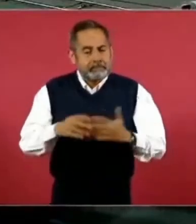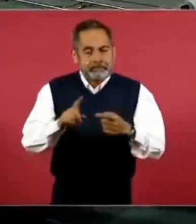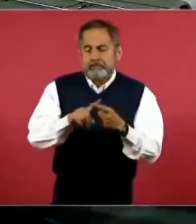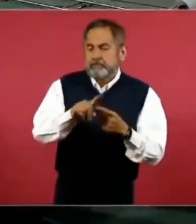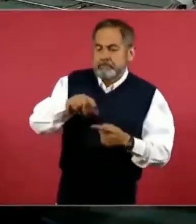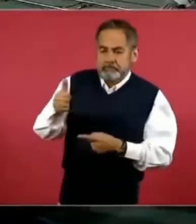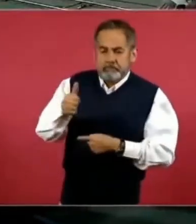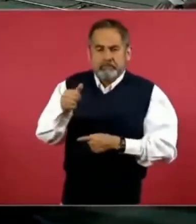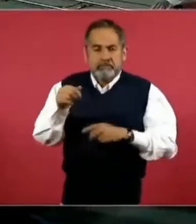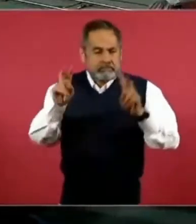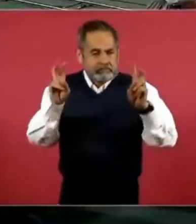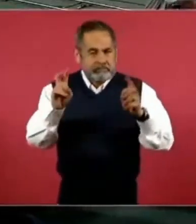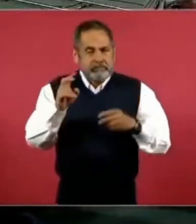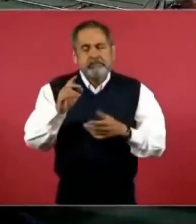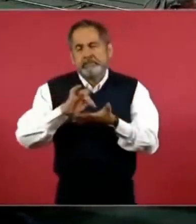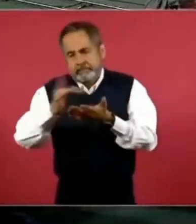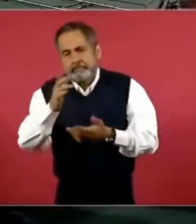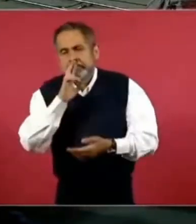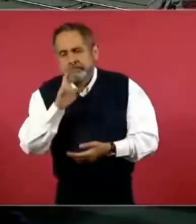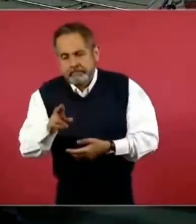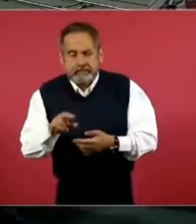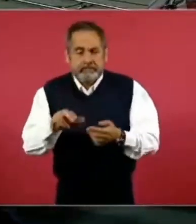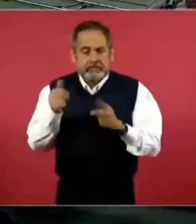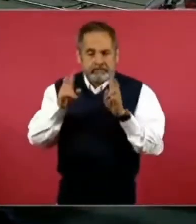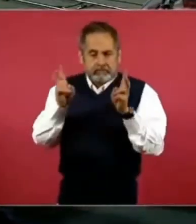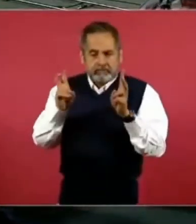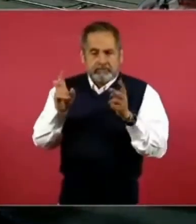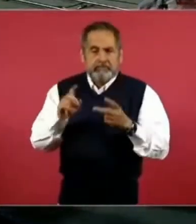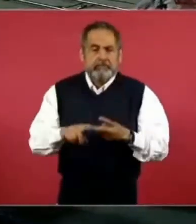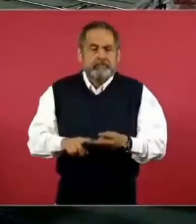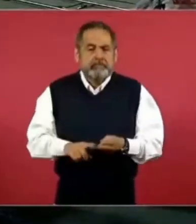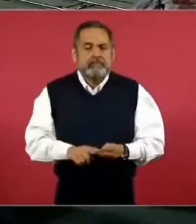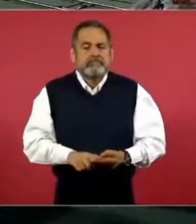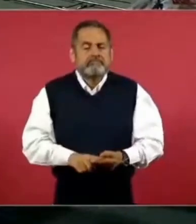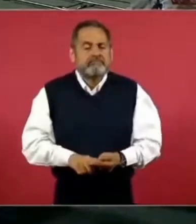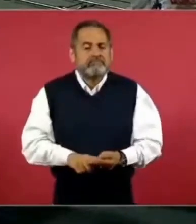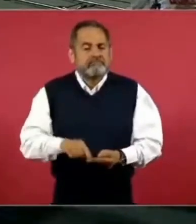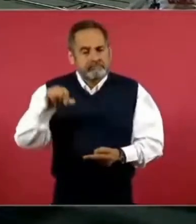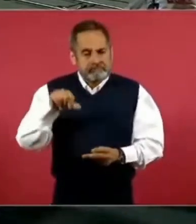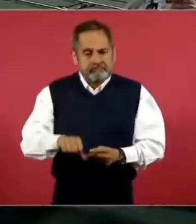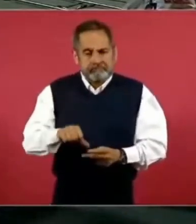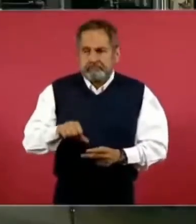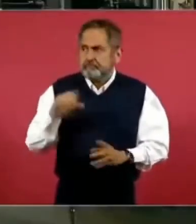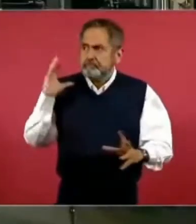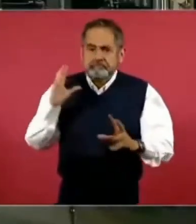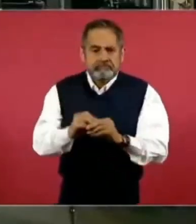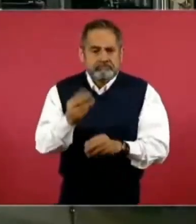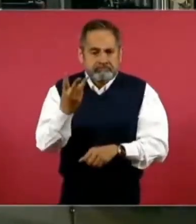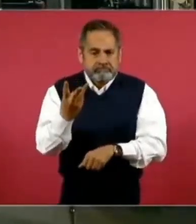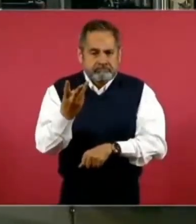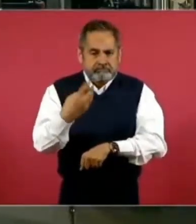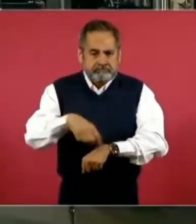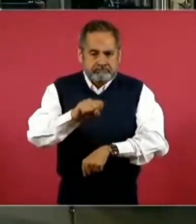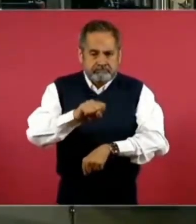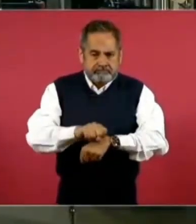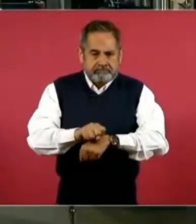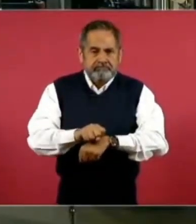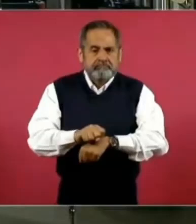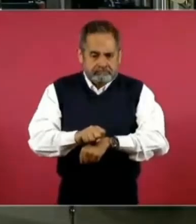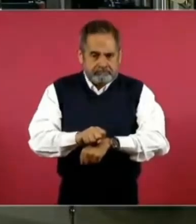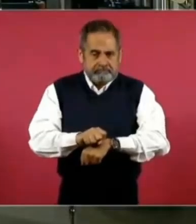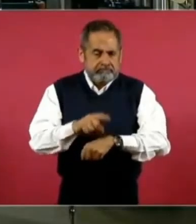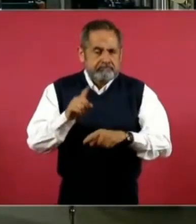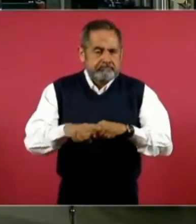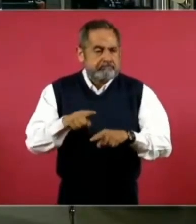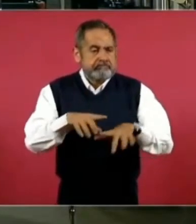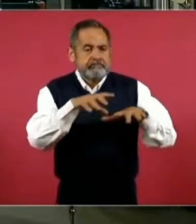En otro tema, muchas gracias por la respuesta. Preguntarle, ya hoy se cumplen 3 semanas de la